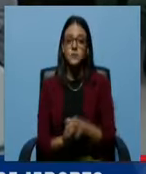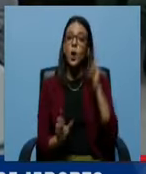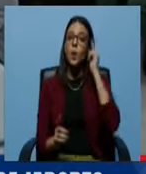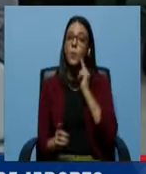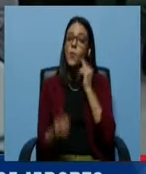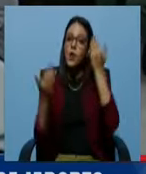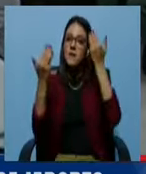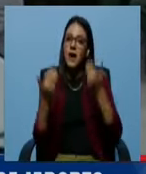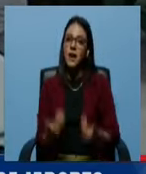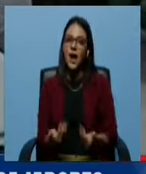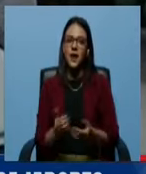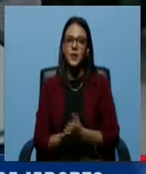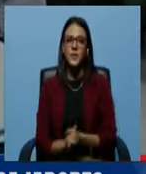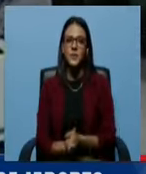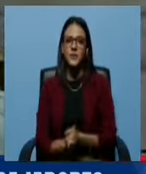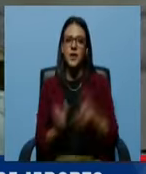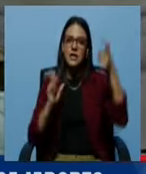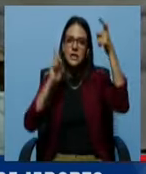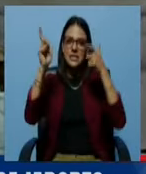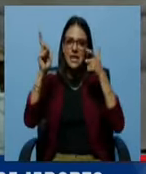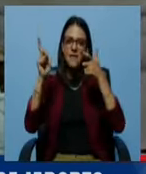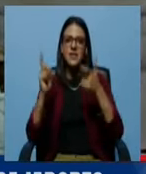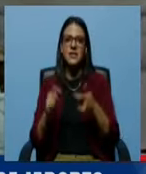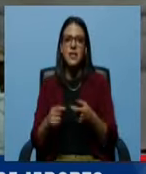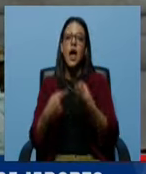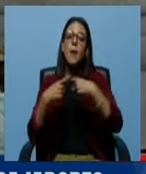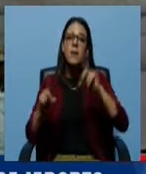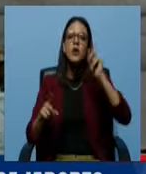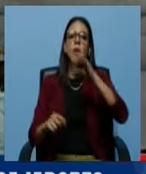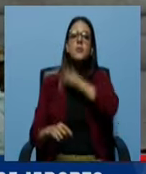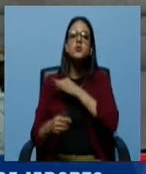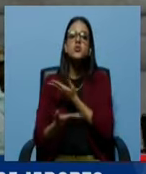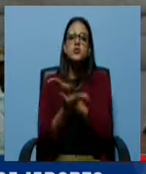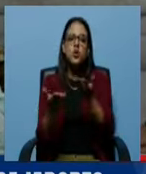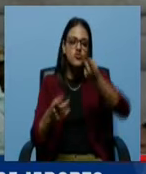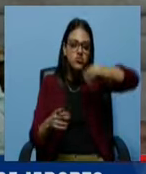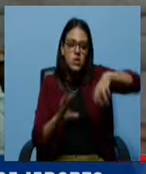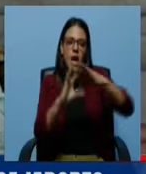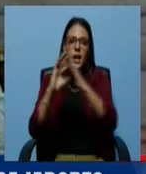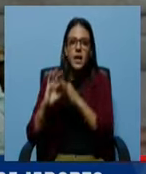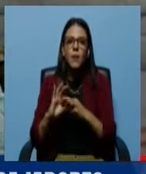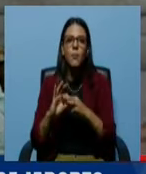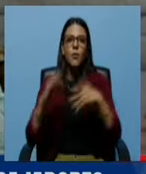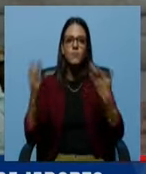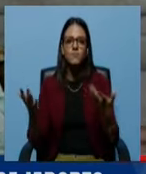bolivariano, chavista, pero es nuestro socialismo. Y